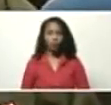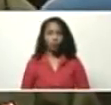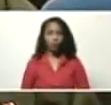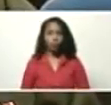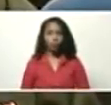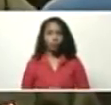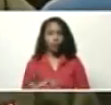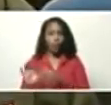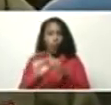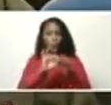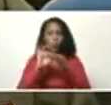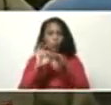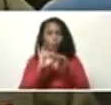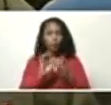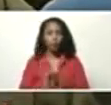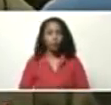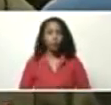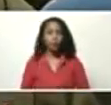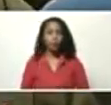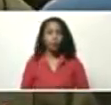de unión